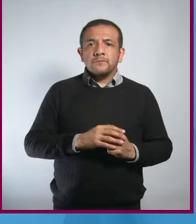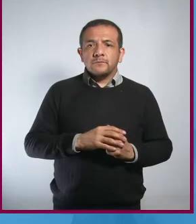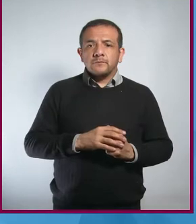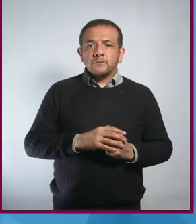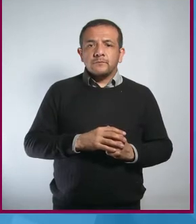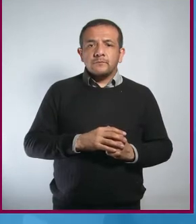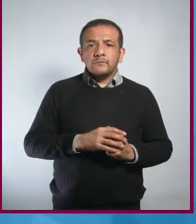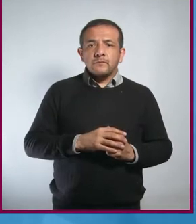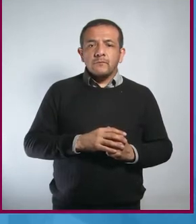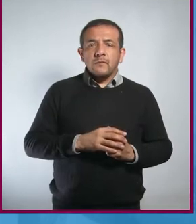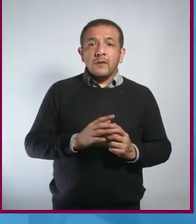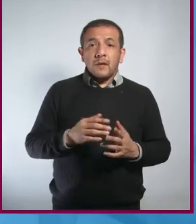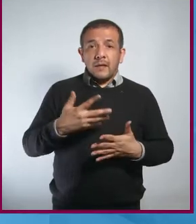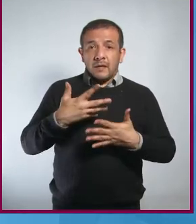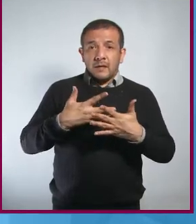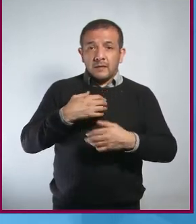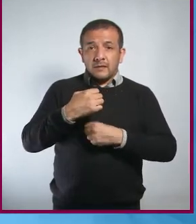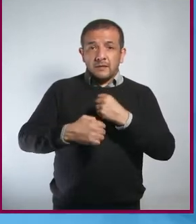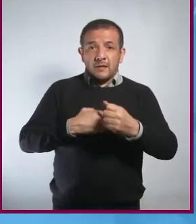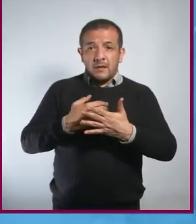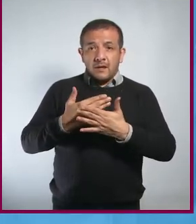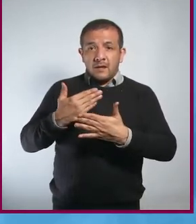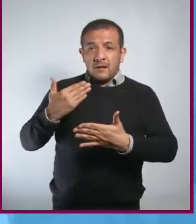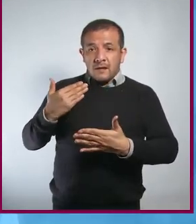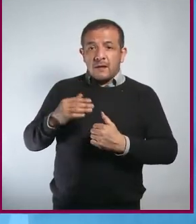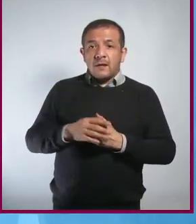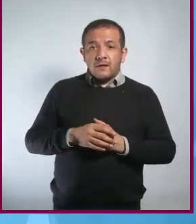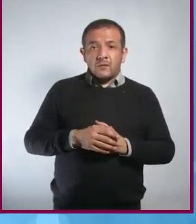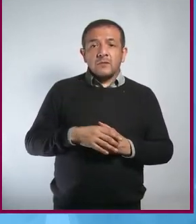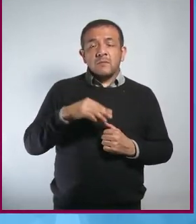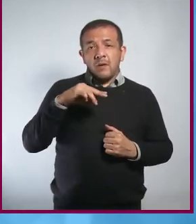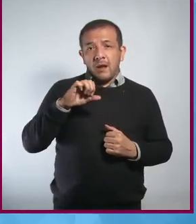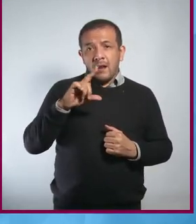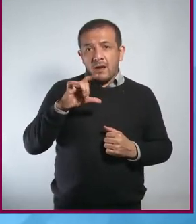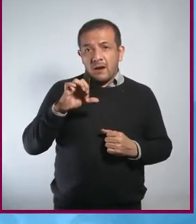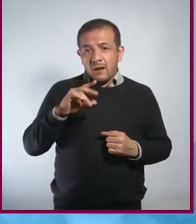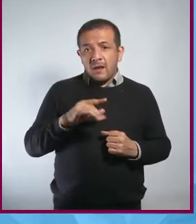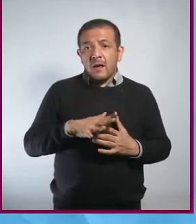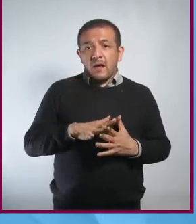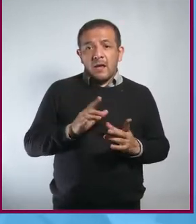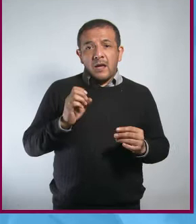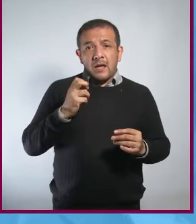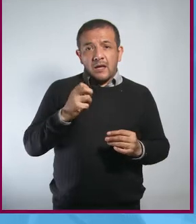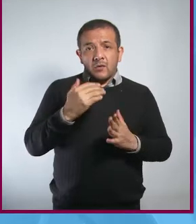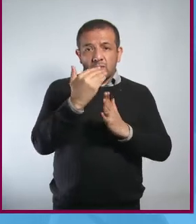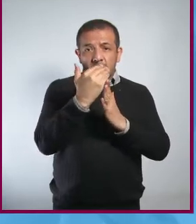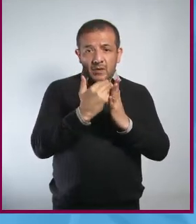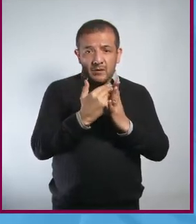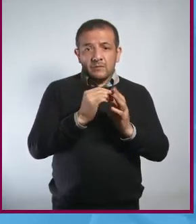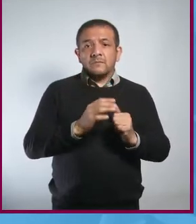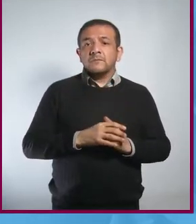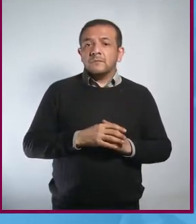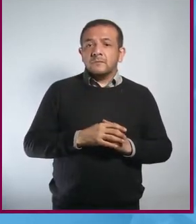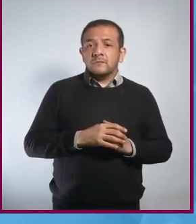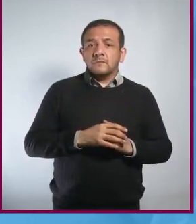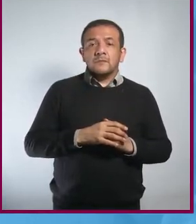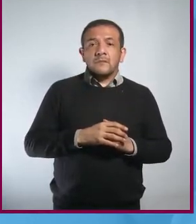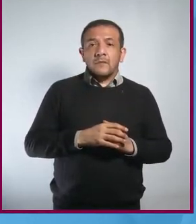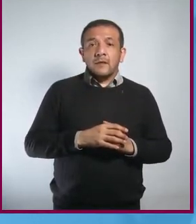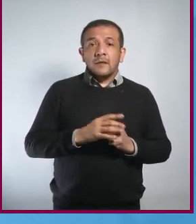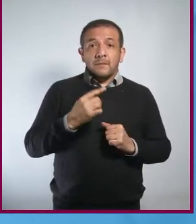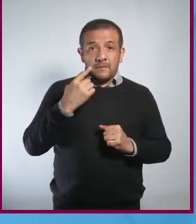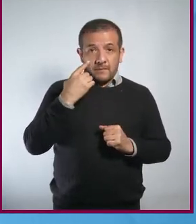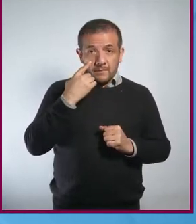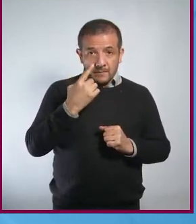En los últimos 15 años, la carga mundial de la malaria se ha reducido drásticamente. En concreto, se han